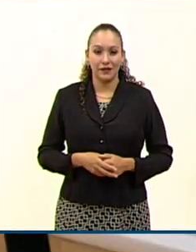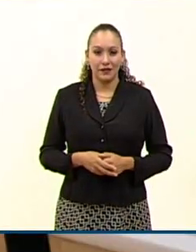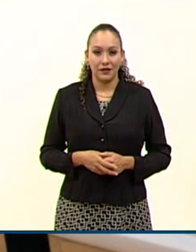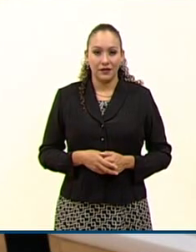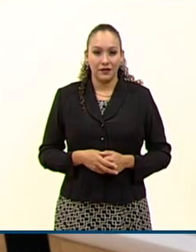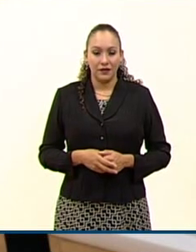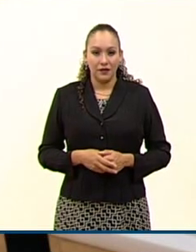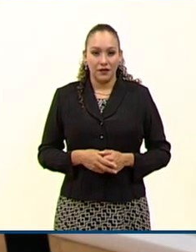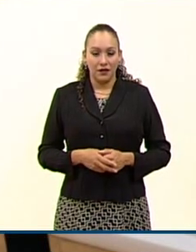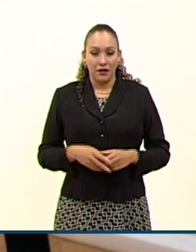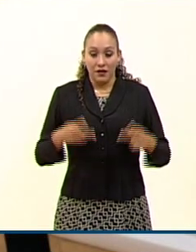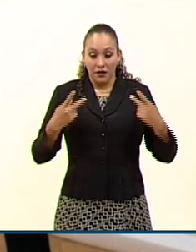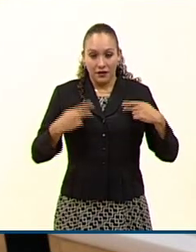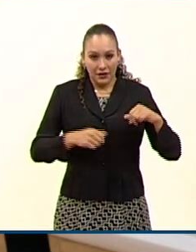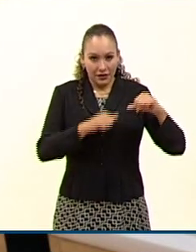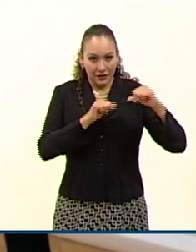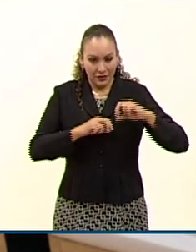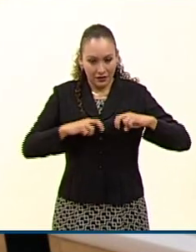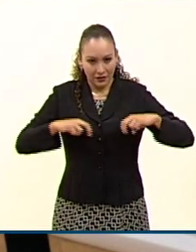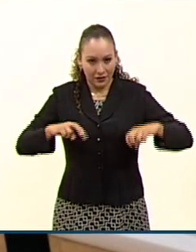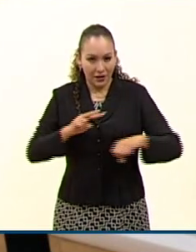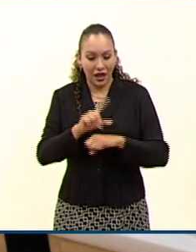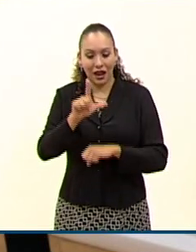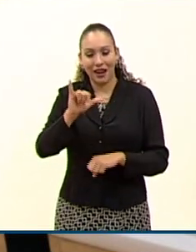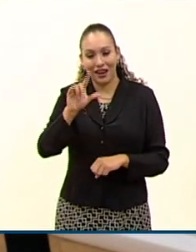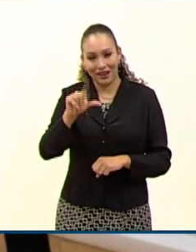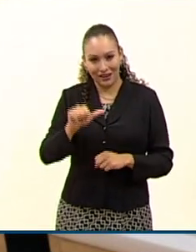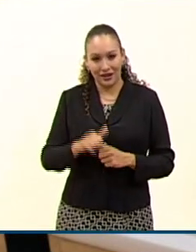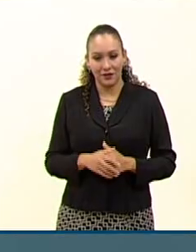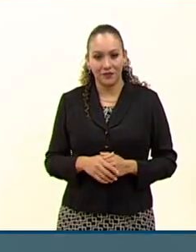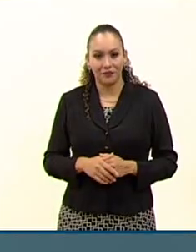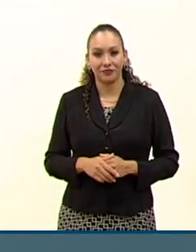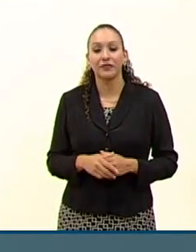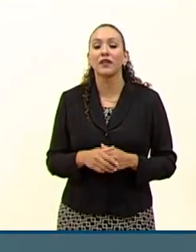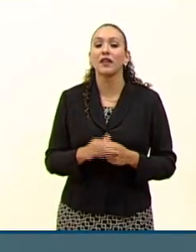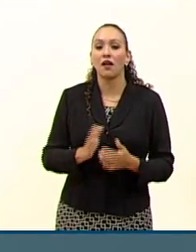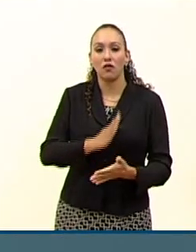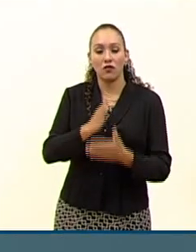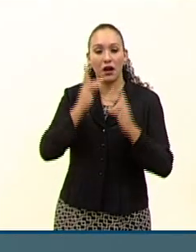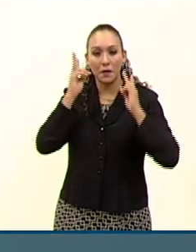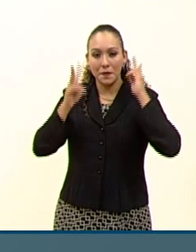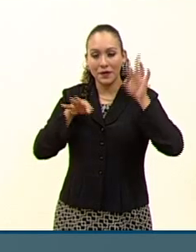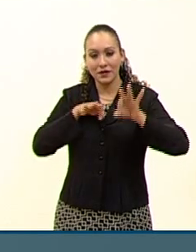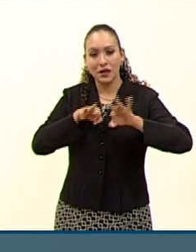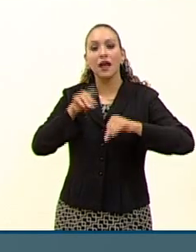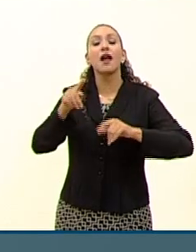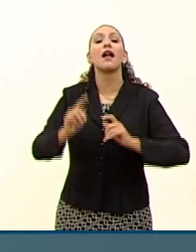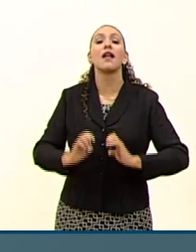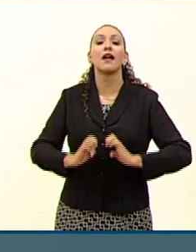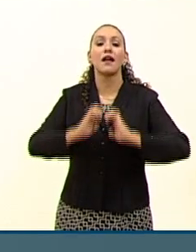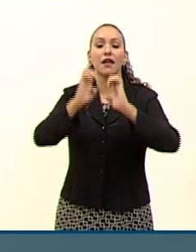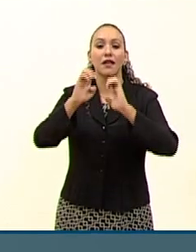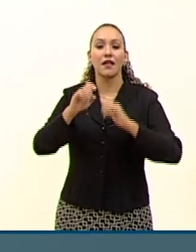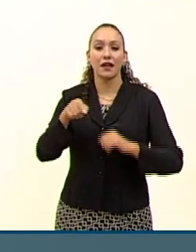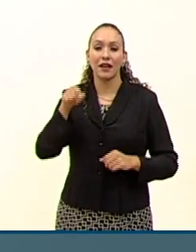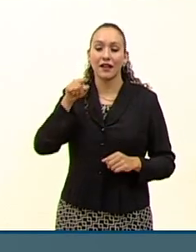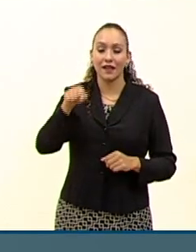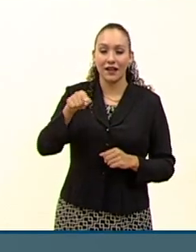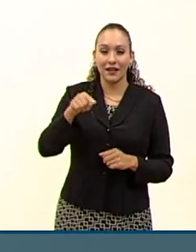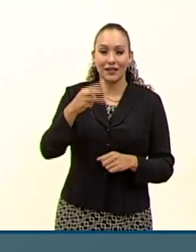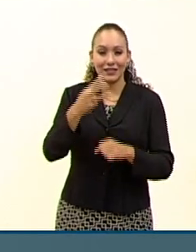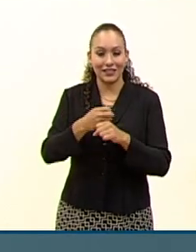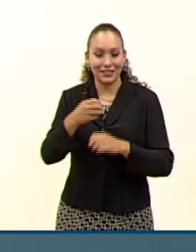La consejera de la Judicatura Federal, Lilia Mónica López Benítez, realizó una visita de trabajo a las instalaciones del 23º